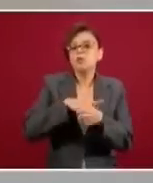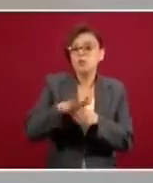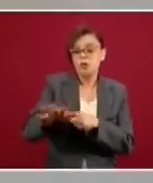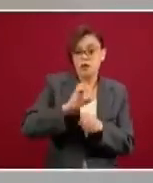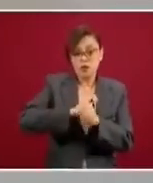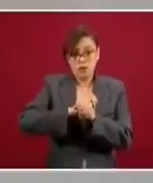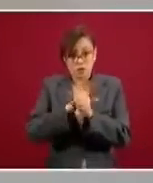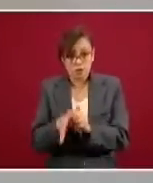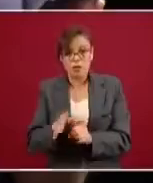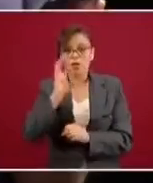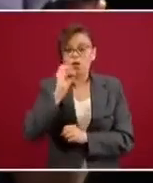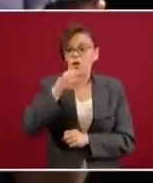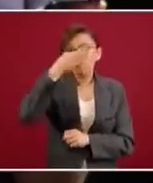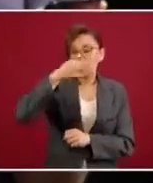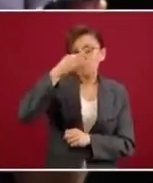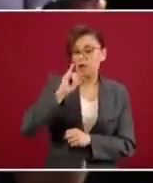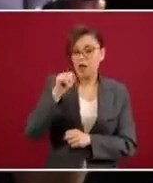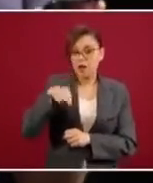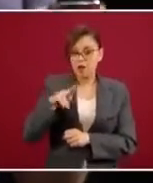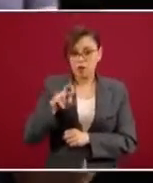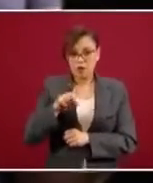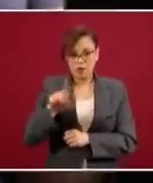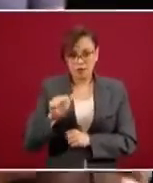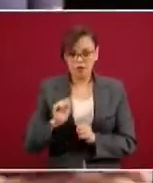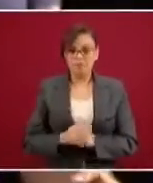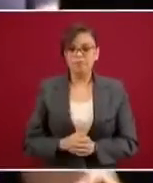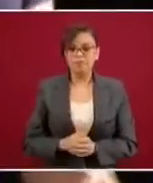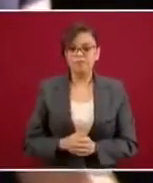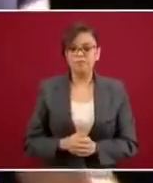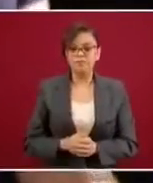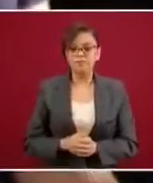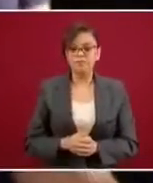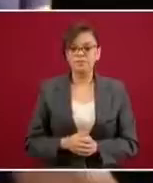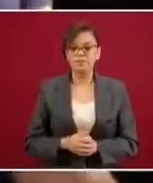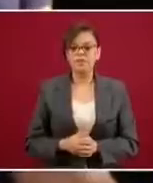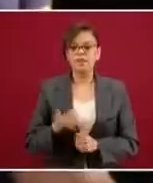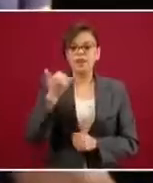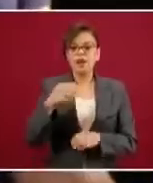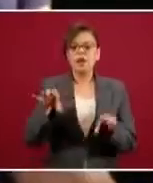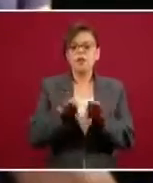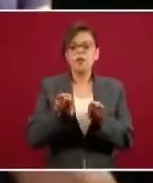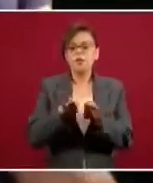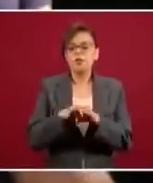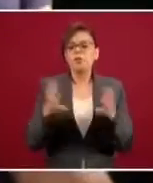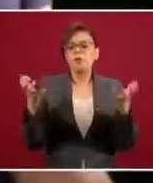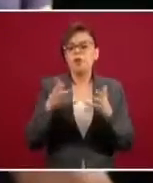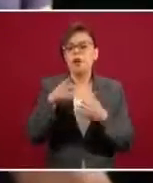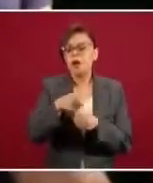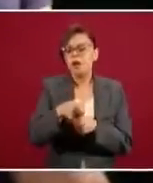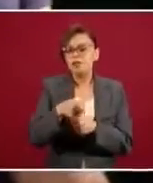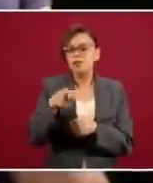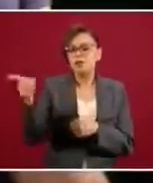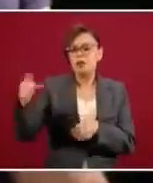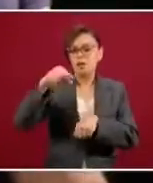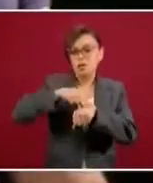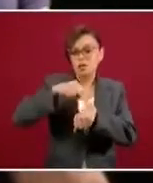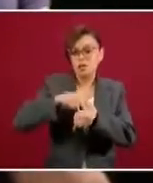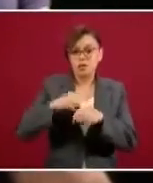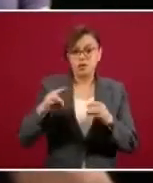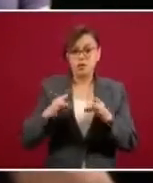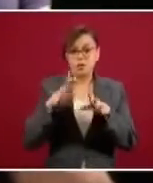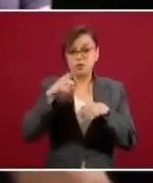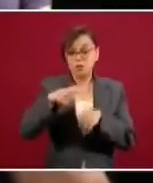causa identificada. Oiga, ¿y cuál es la ruta o el protocolo que sigue un médico cuando alguien comienza a complicarse